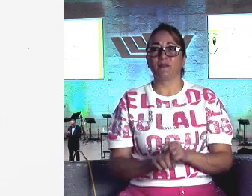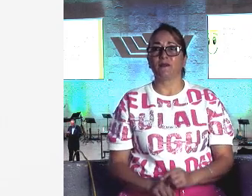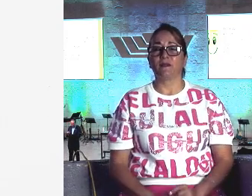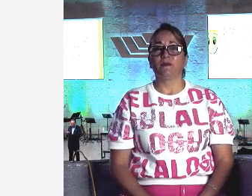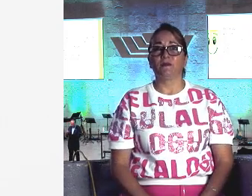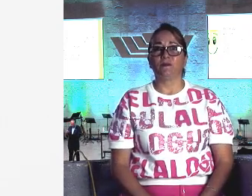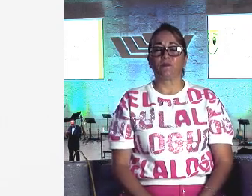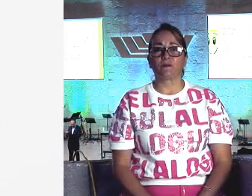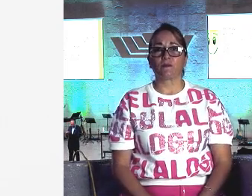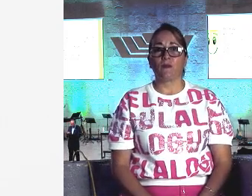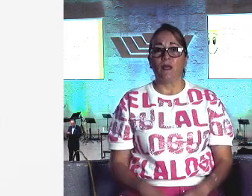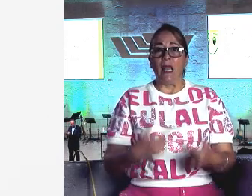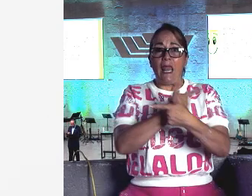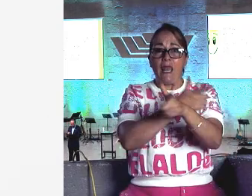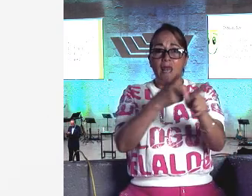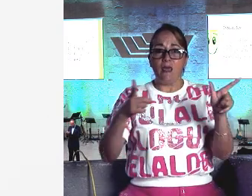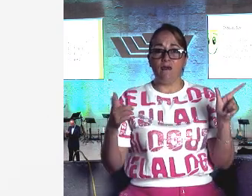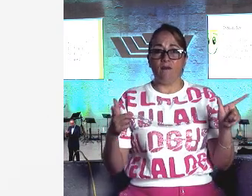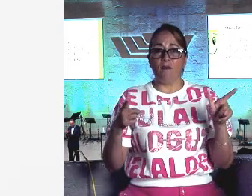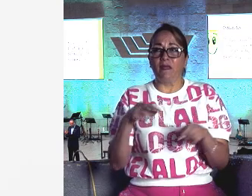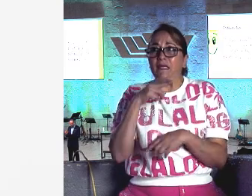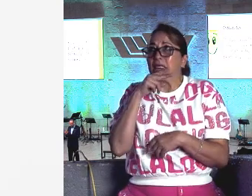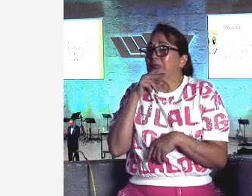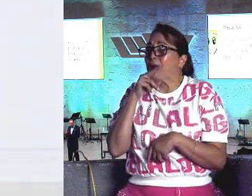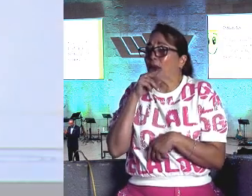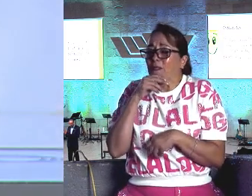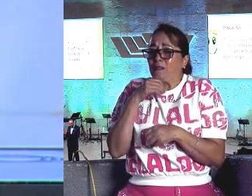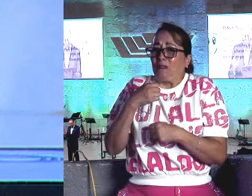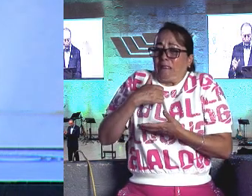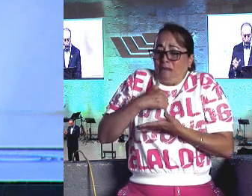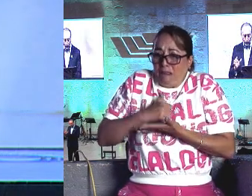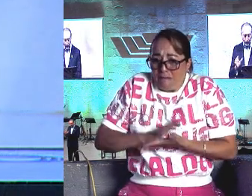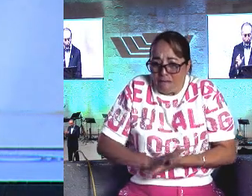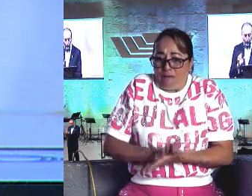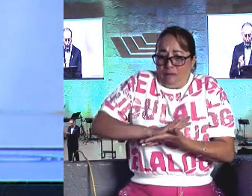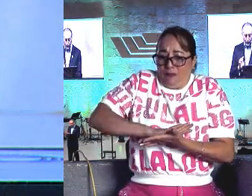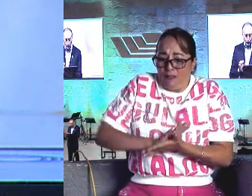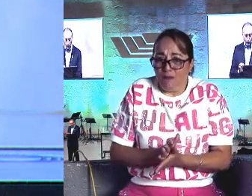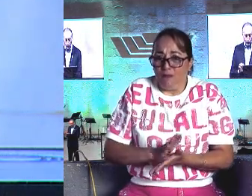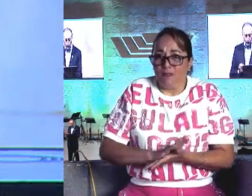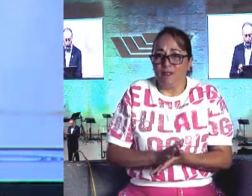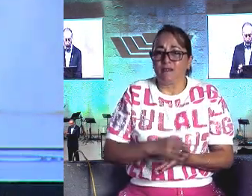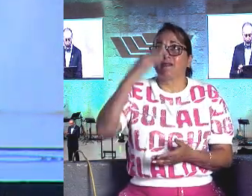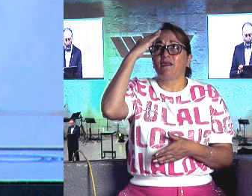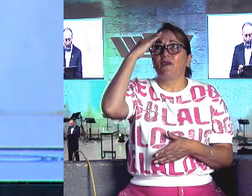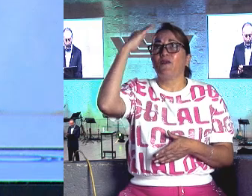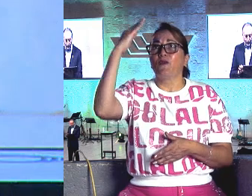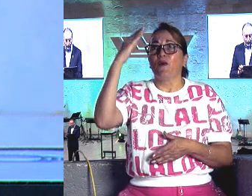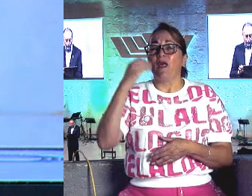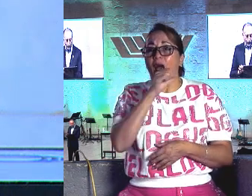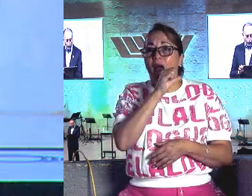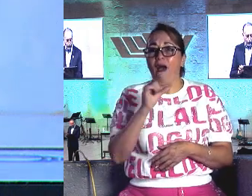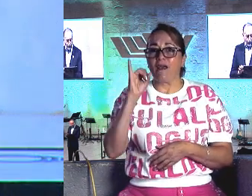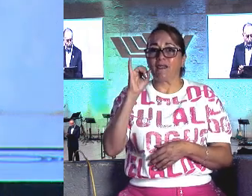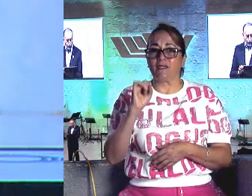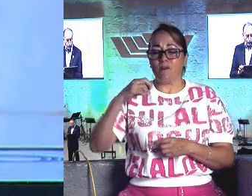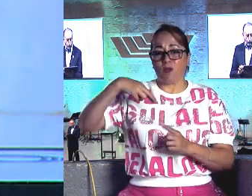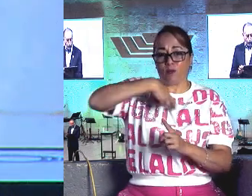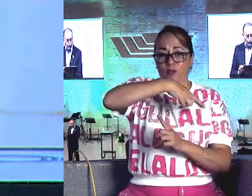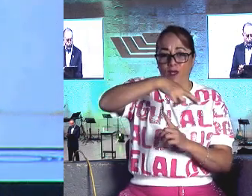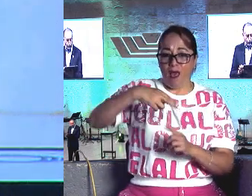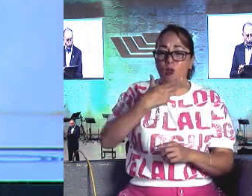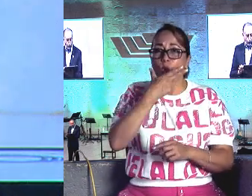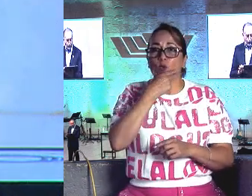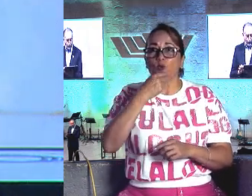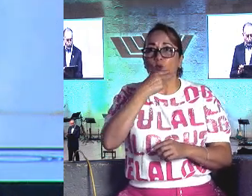superan. Líbrame de la angustia que me oprime y así podré alabar tu nombre. Así me rodearán los